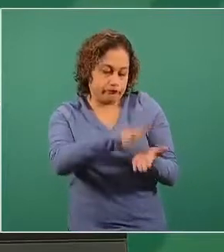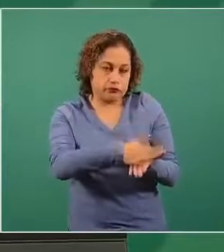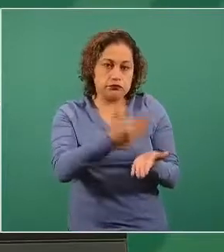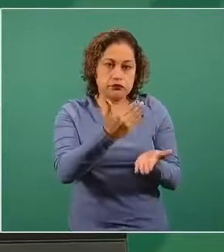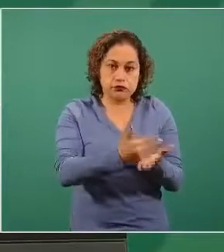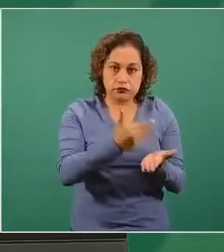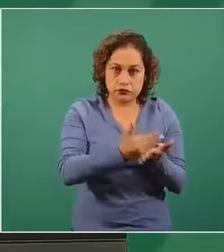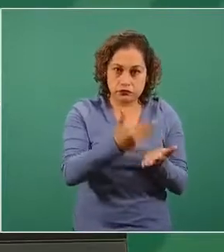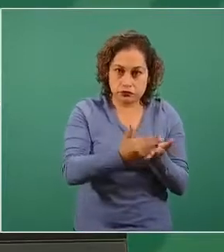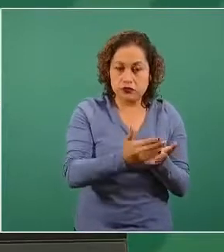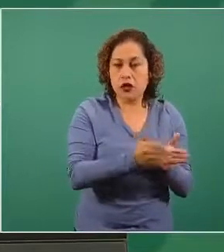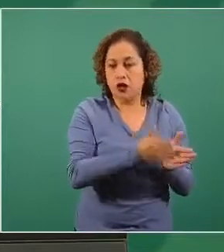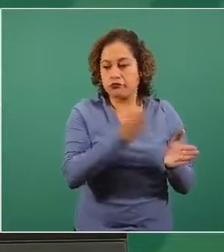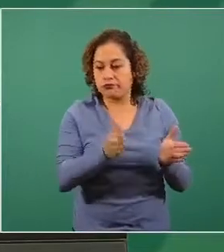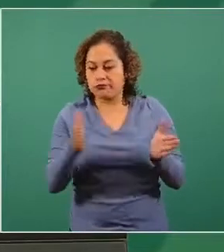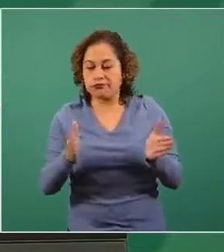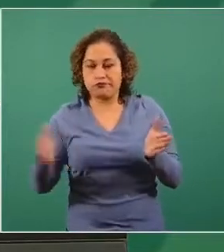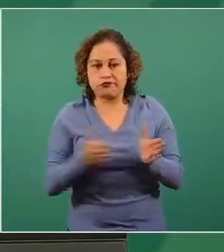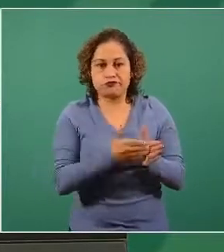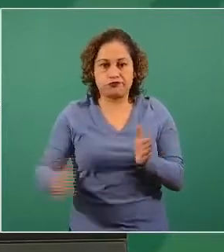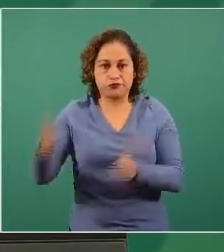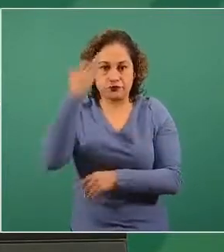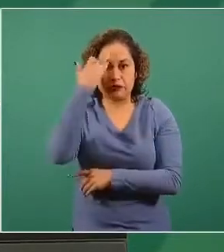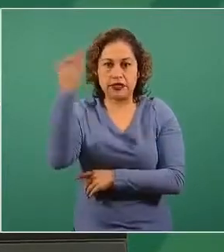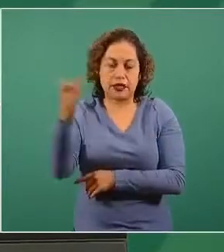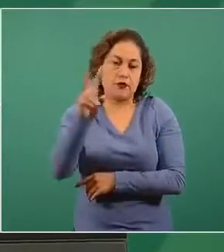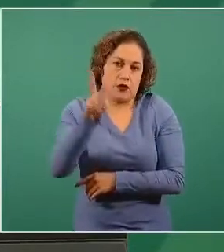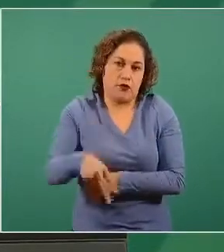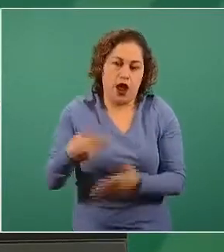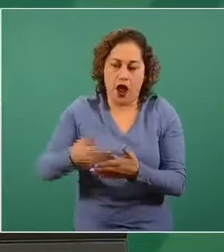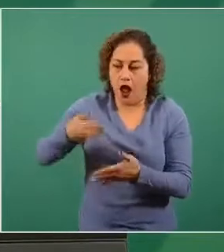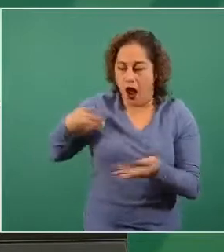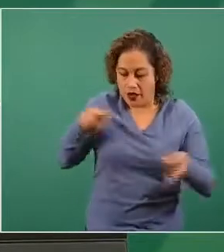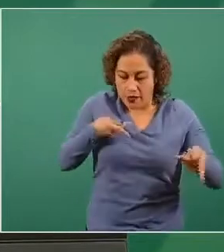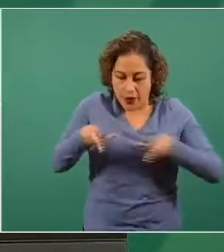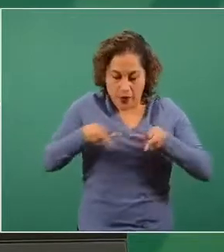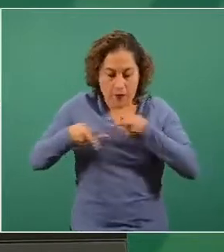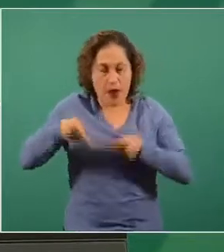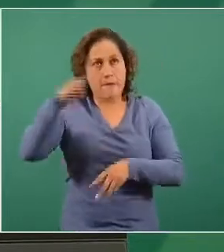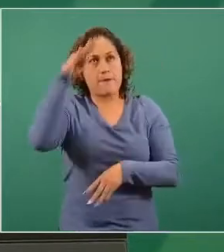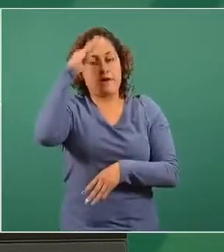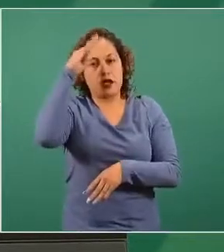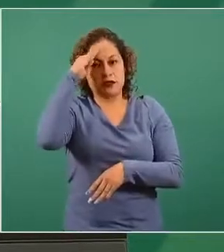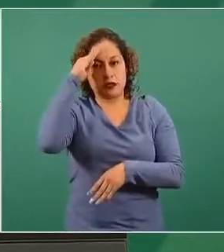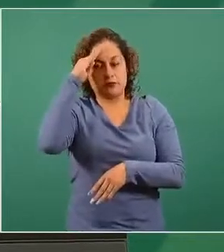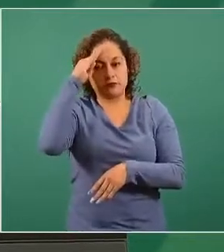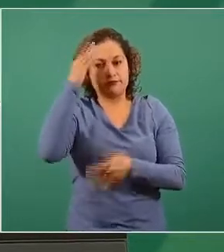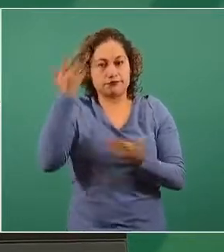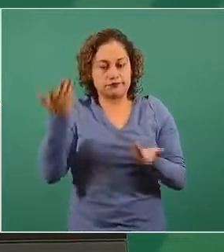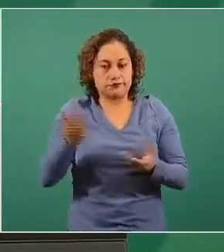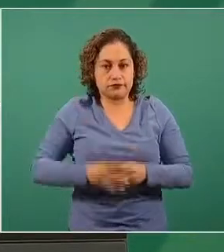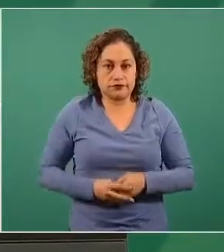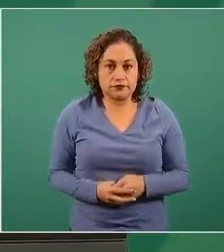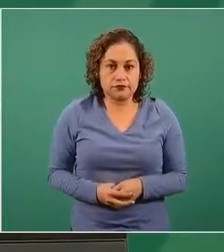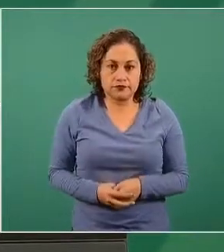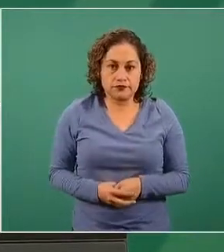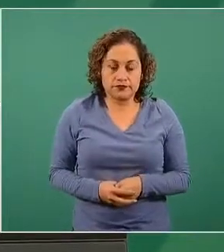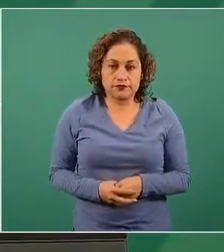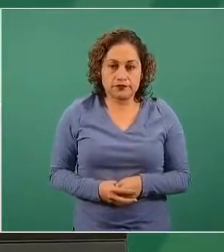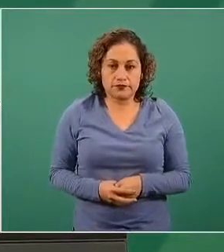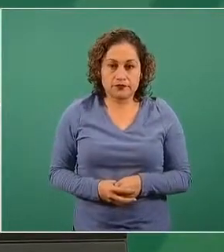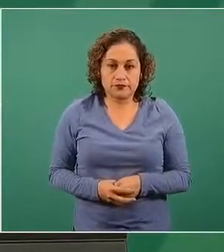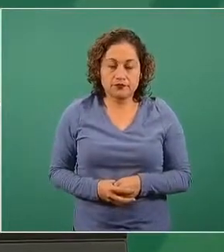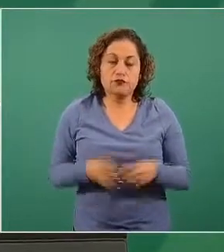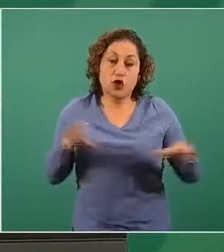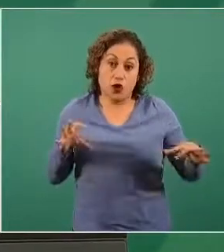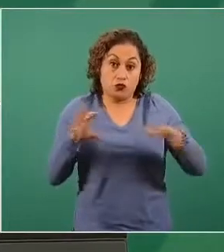bastante ambicioso, ¿sí? Y sobre todo con la planeación que se tenía con la